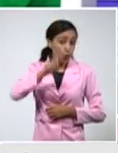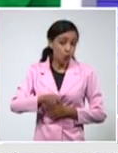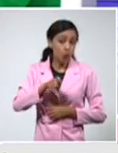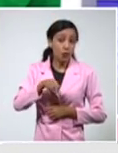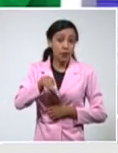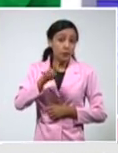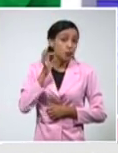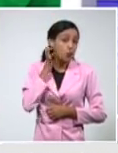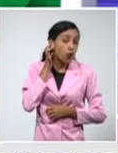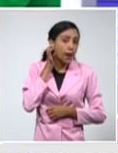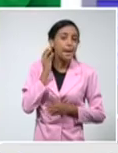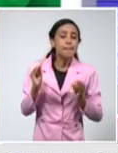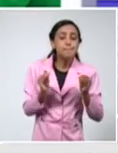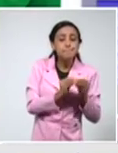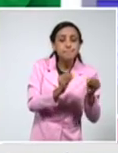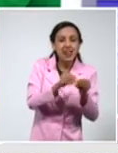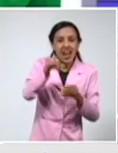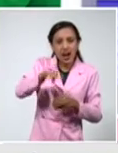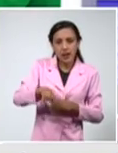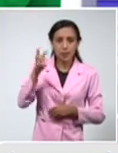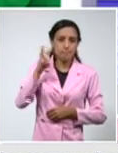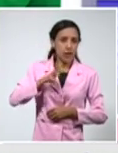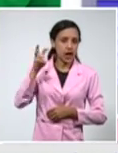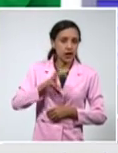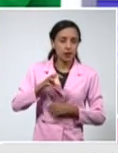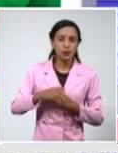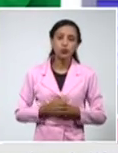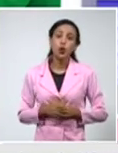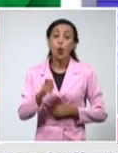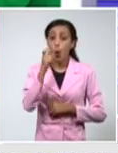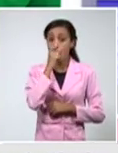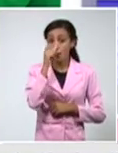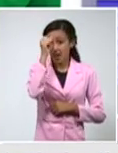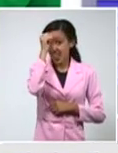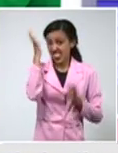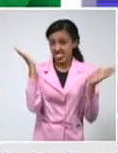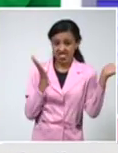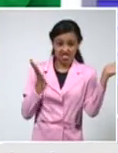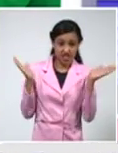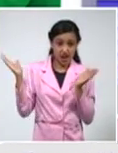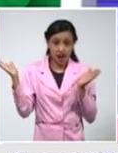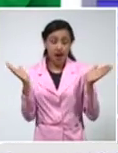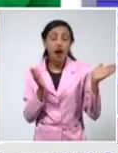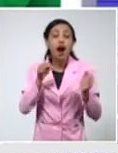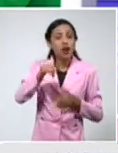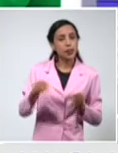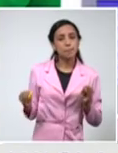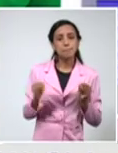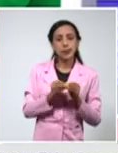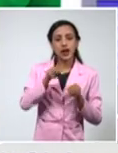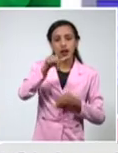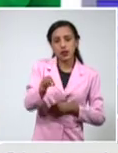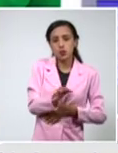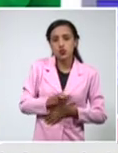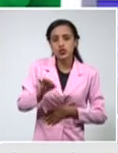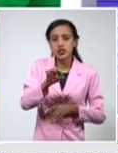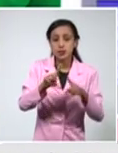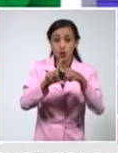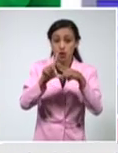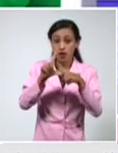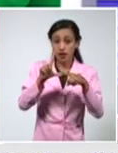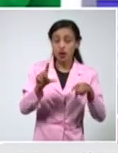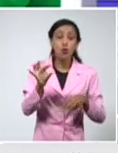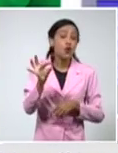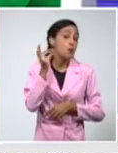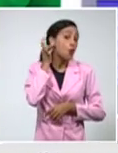municipio Marianao, un hindú autóctono también del municipio de Regla, una infrancesa que